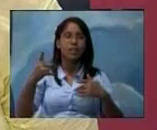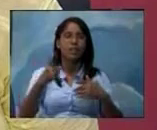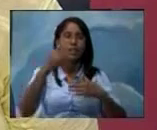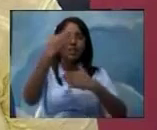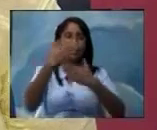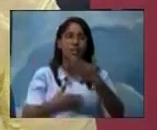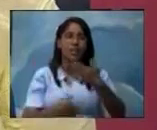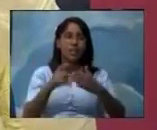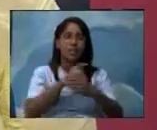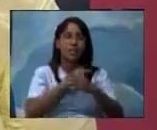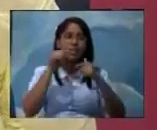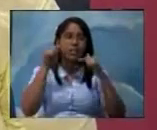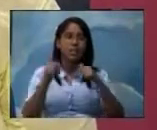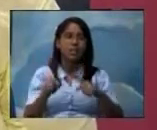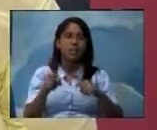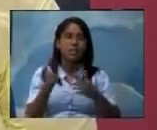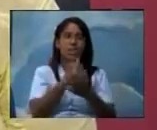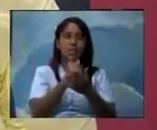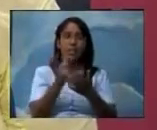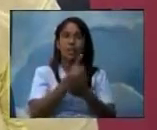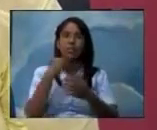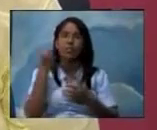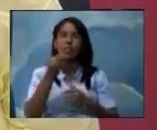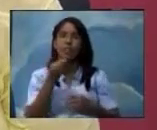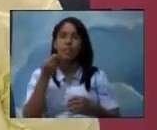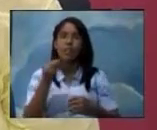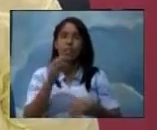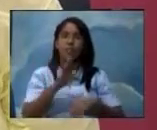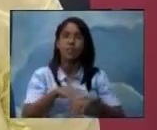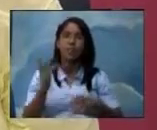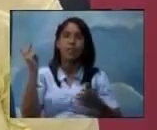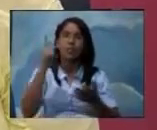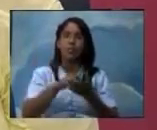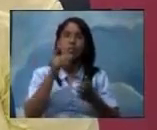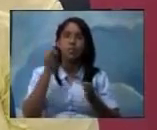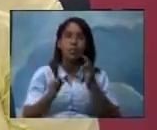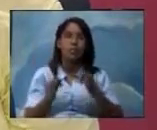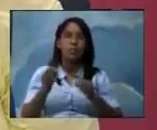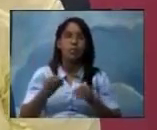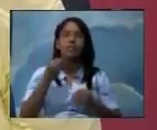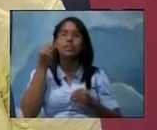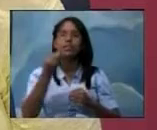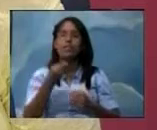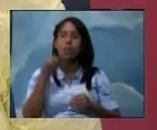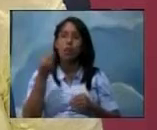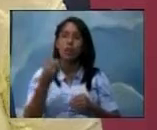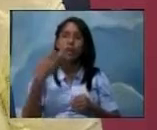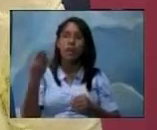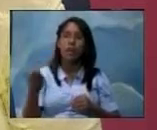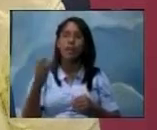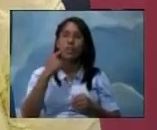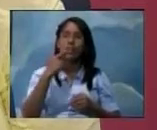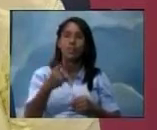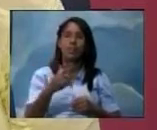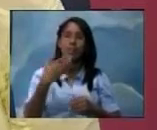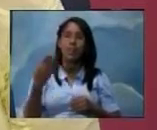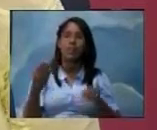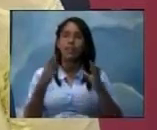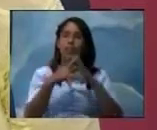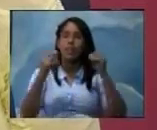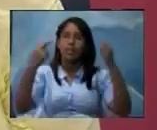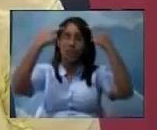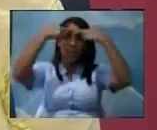el texto del libro de Daniel, porque fue justamente Daniel el que dijo que